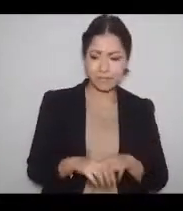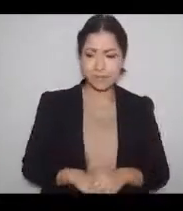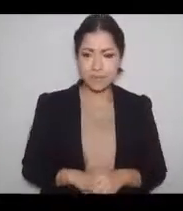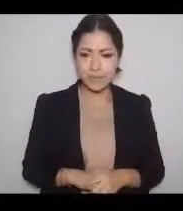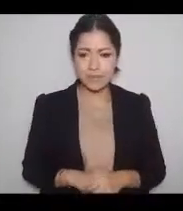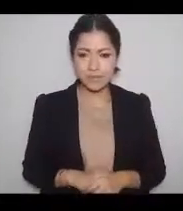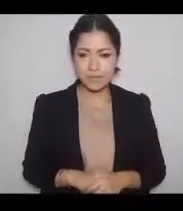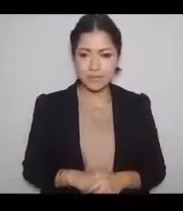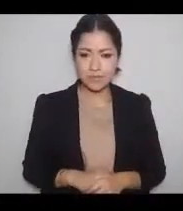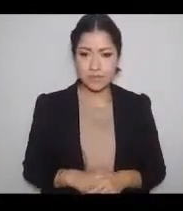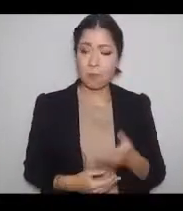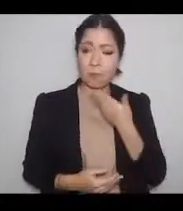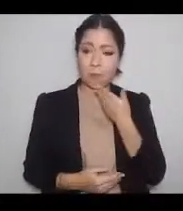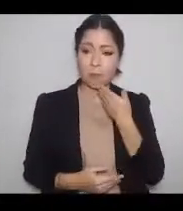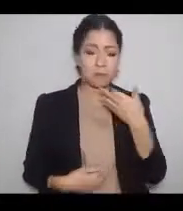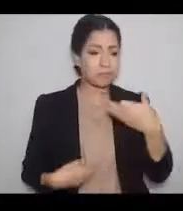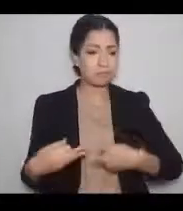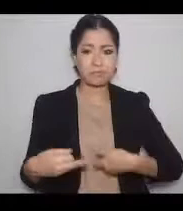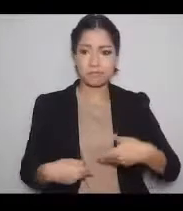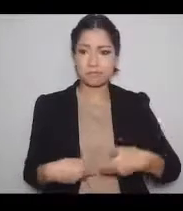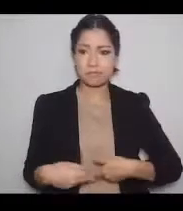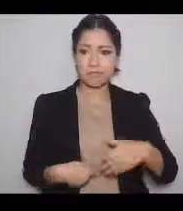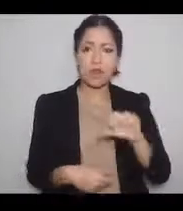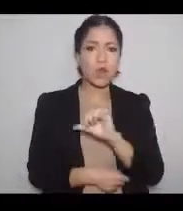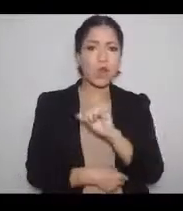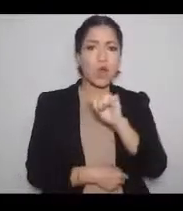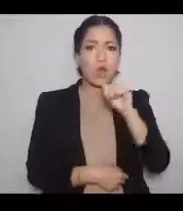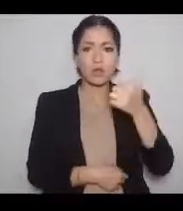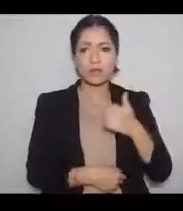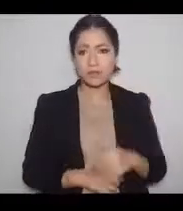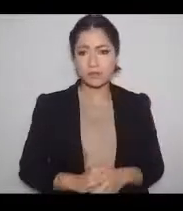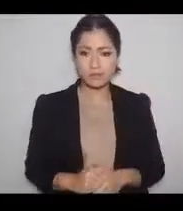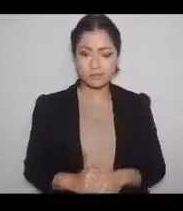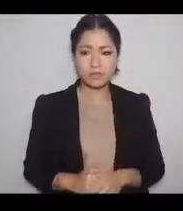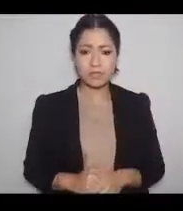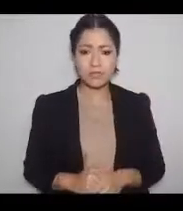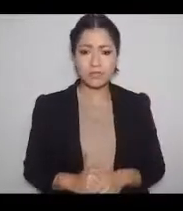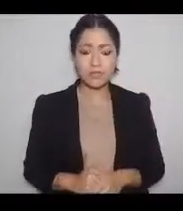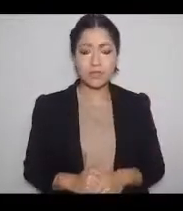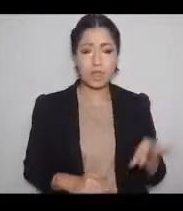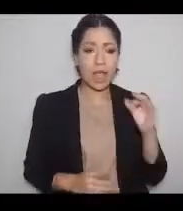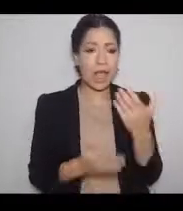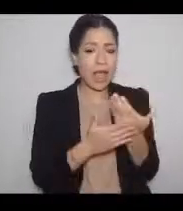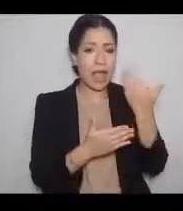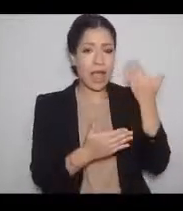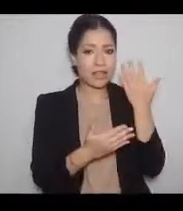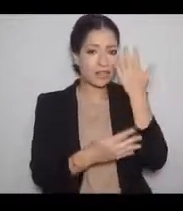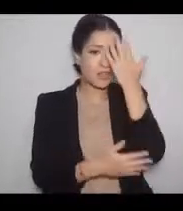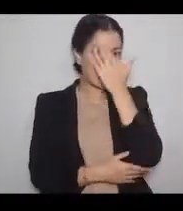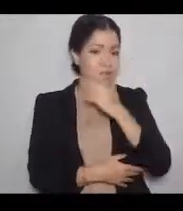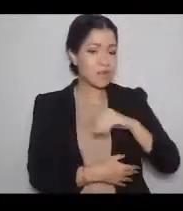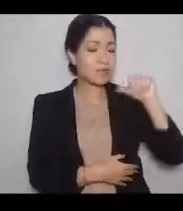Hice buen teatro. En otra encarnación. Antes de ser famoso.